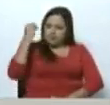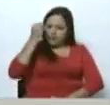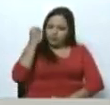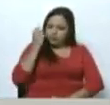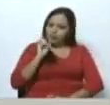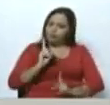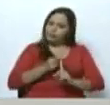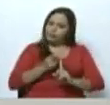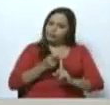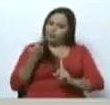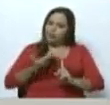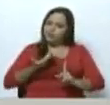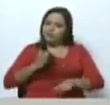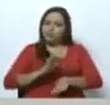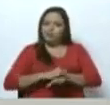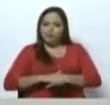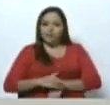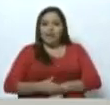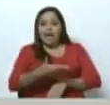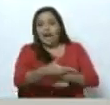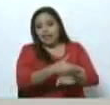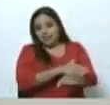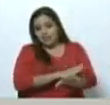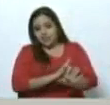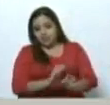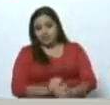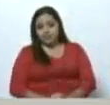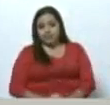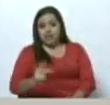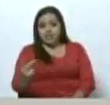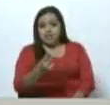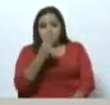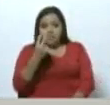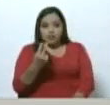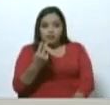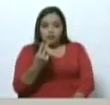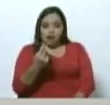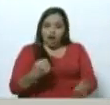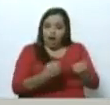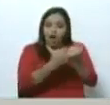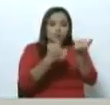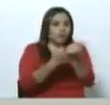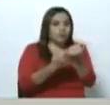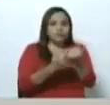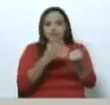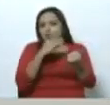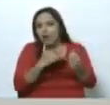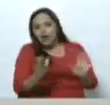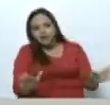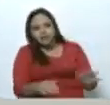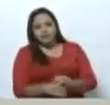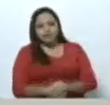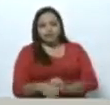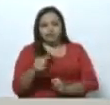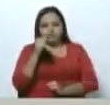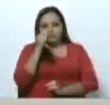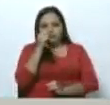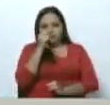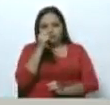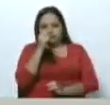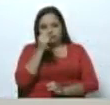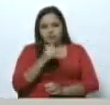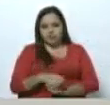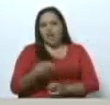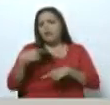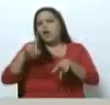fundamental. Antes, esa segunda llamada nunca se daba. Como a lo mejor sí se